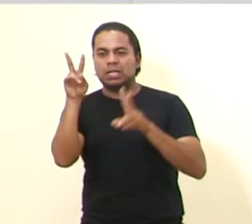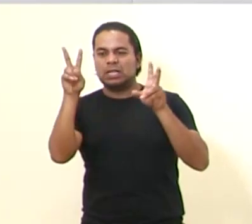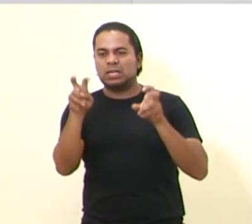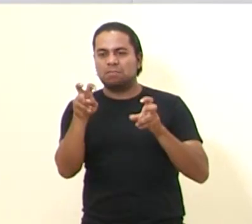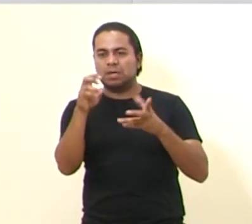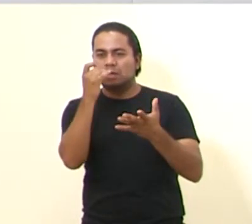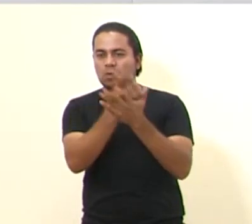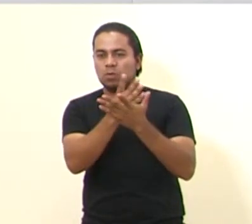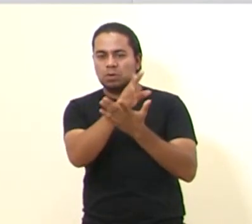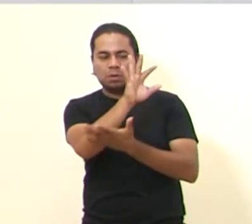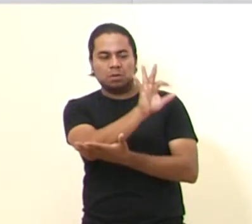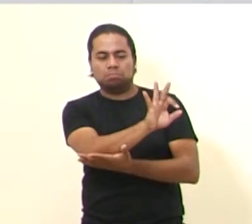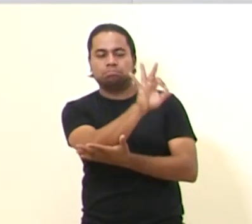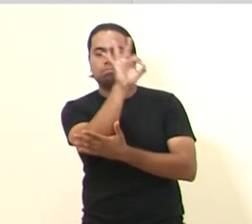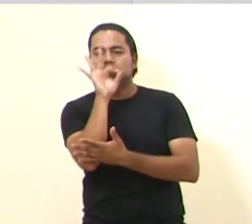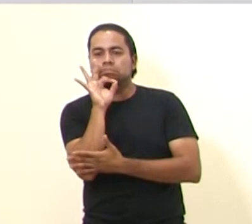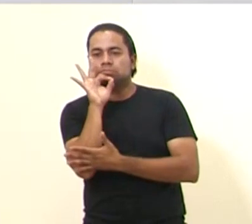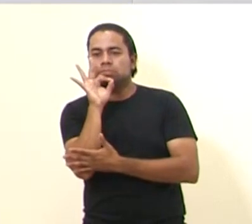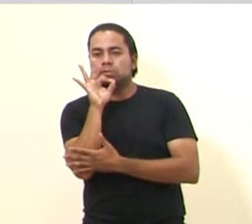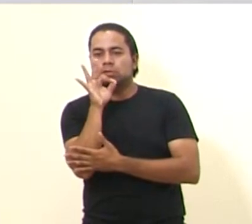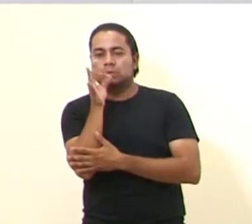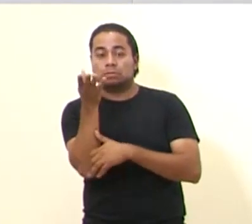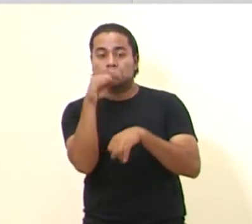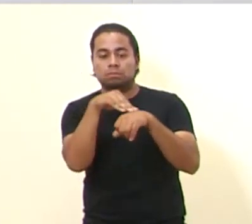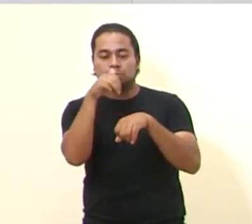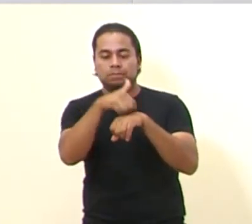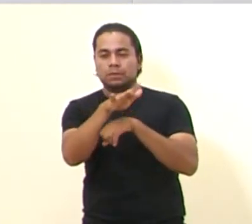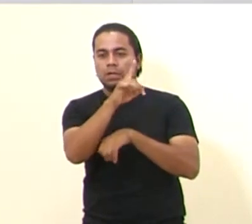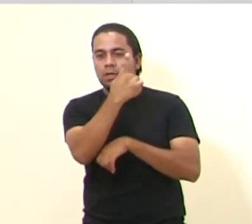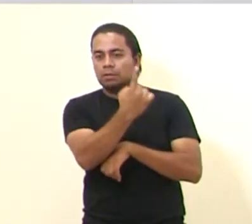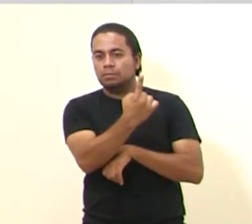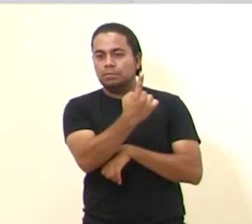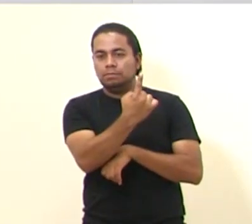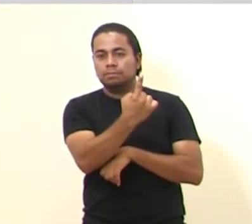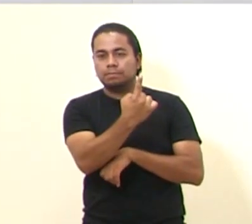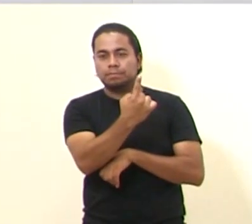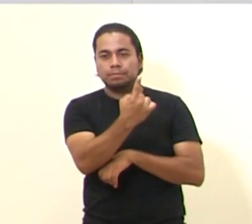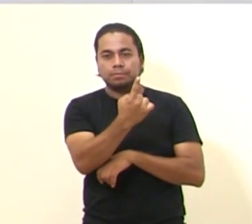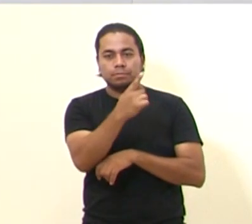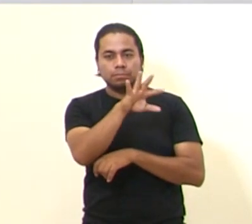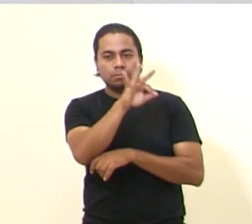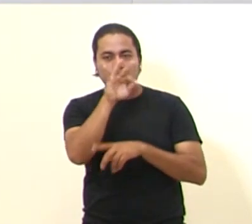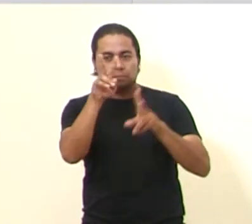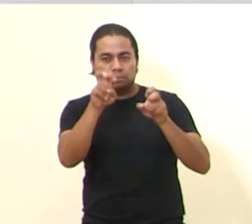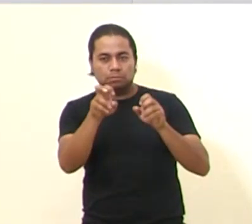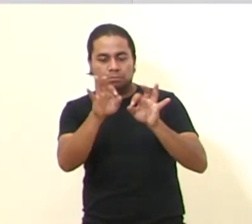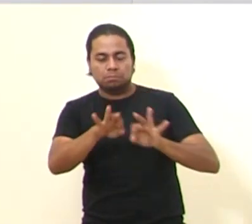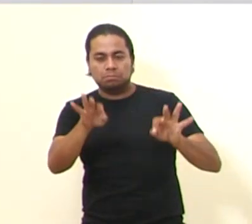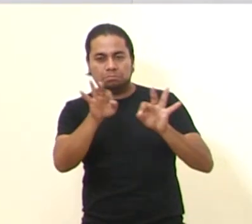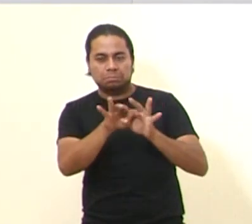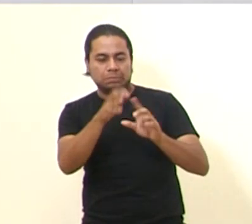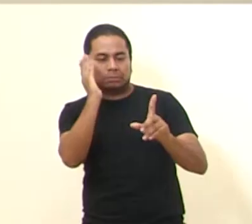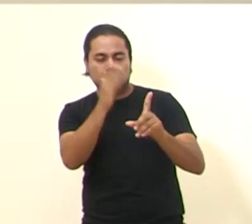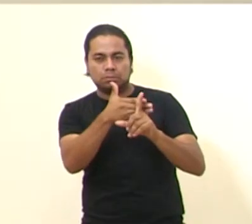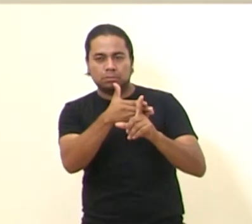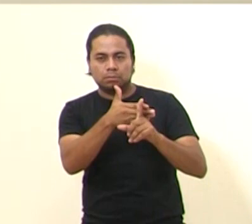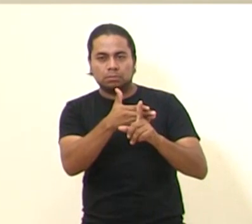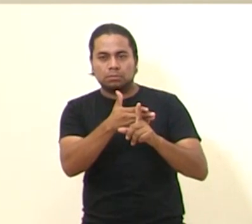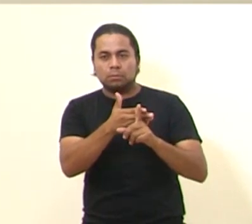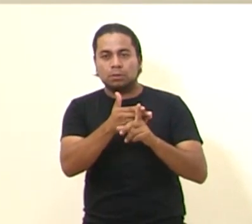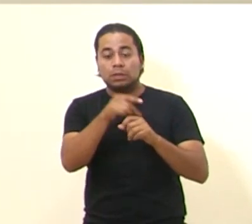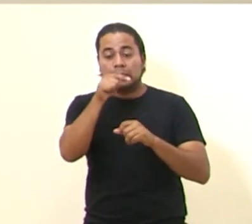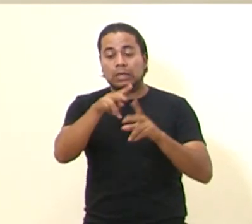Le vamos a poner acá el número 1, elegir el tema principal. ¿Sobre qué